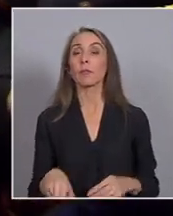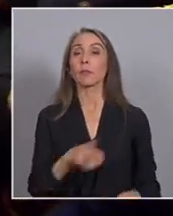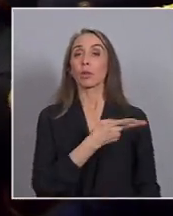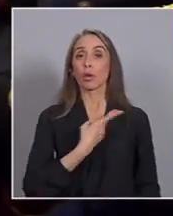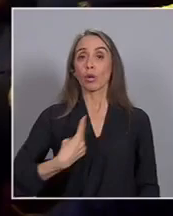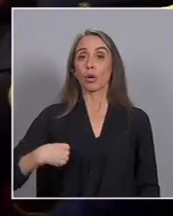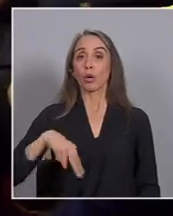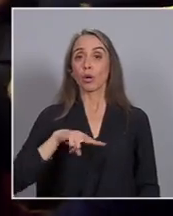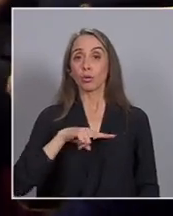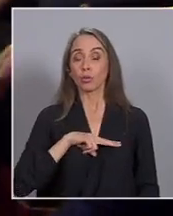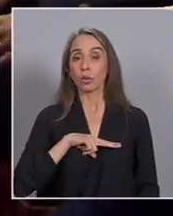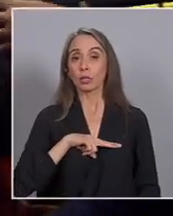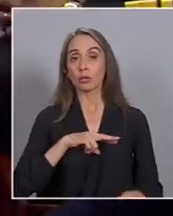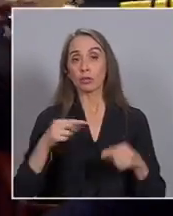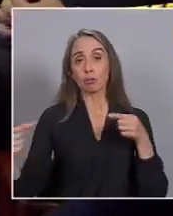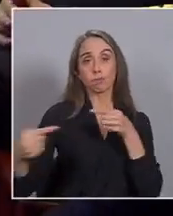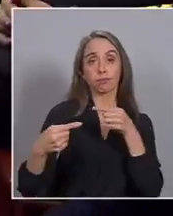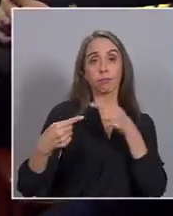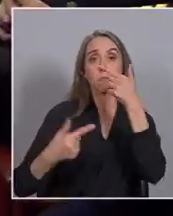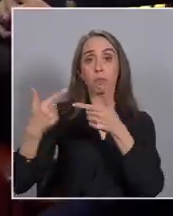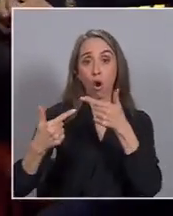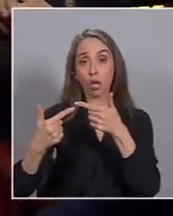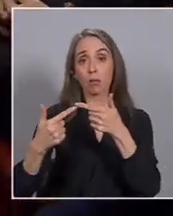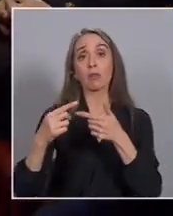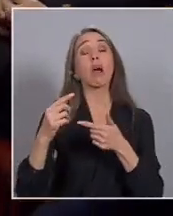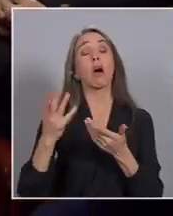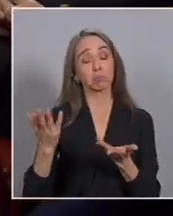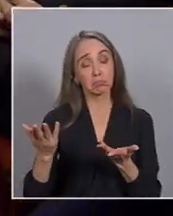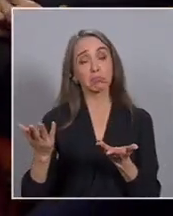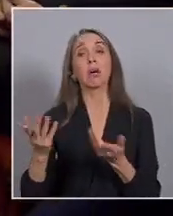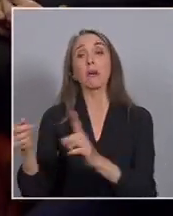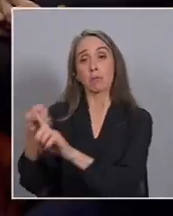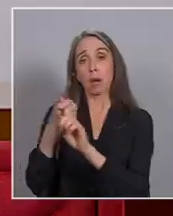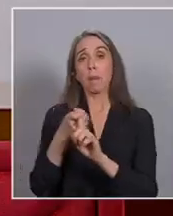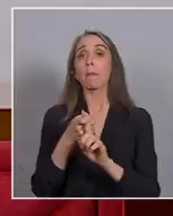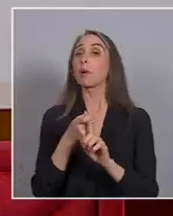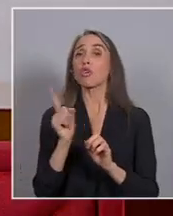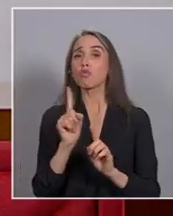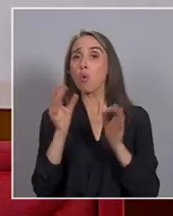nuestros adversarios en política, pero no enemigos.